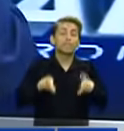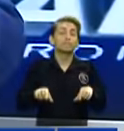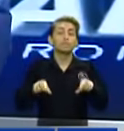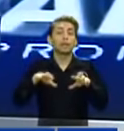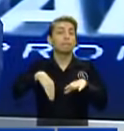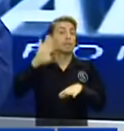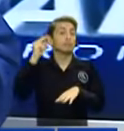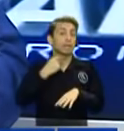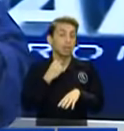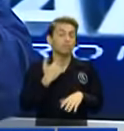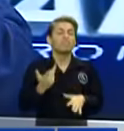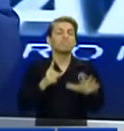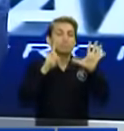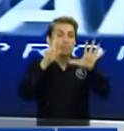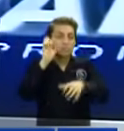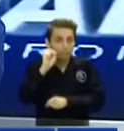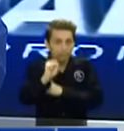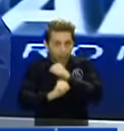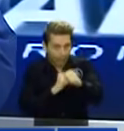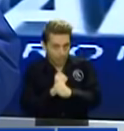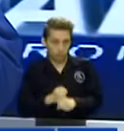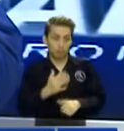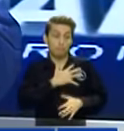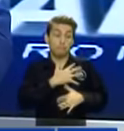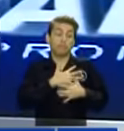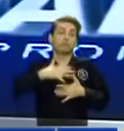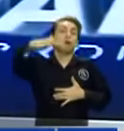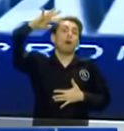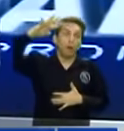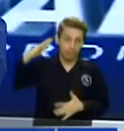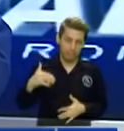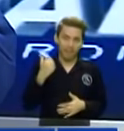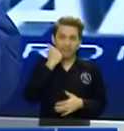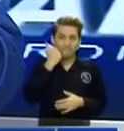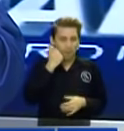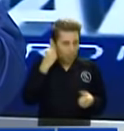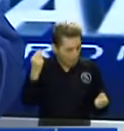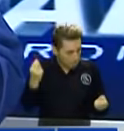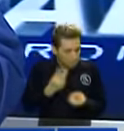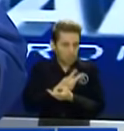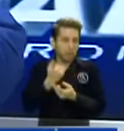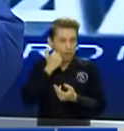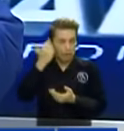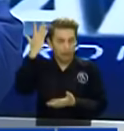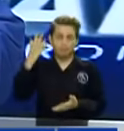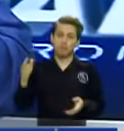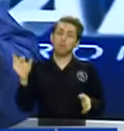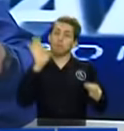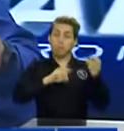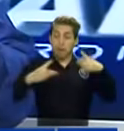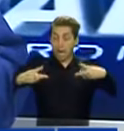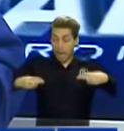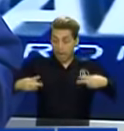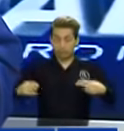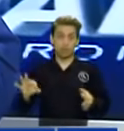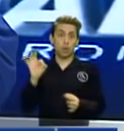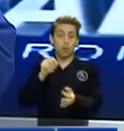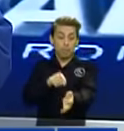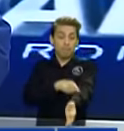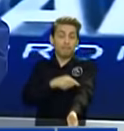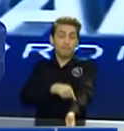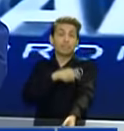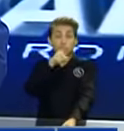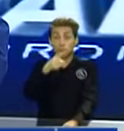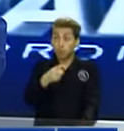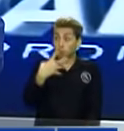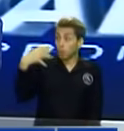para arriba, hipertenso, con alguna enfermedad crónica, con cáncer, diabético, porfa, no salga de su casa,